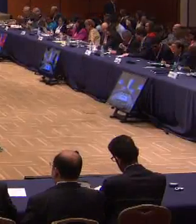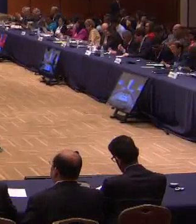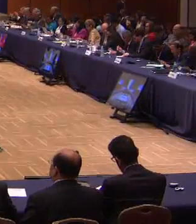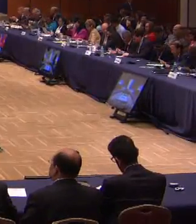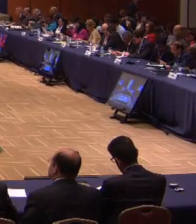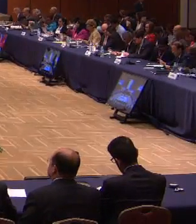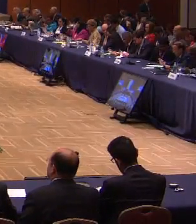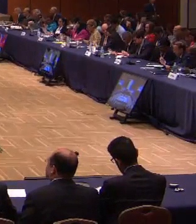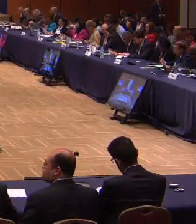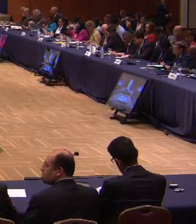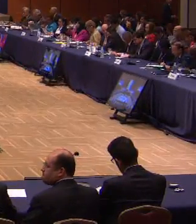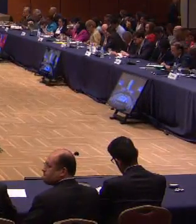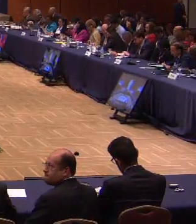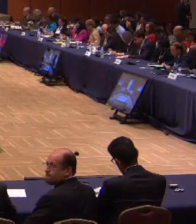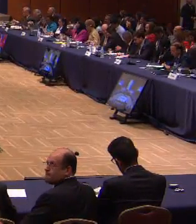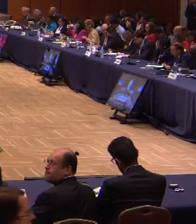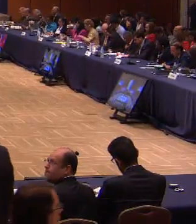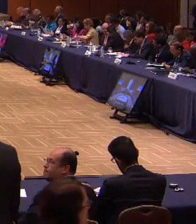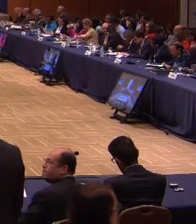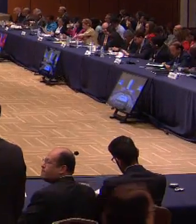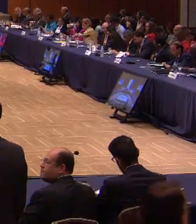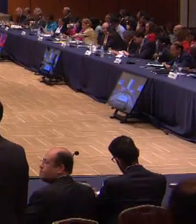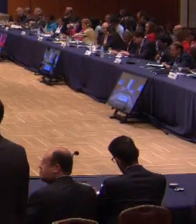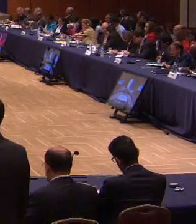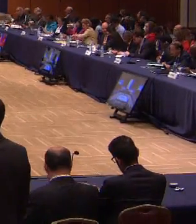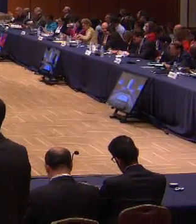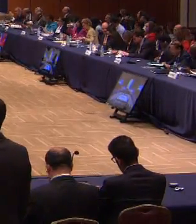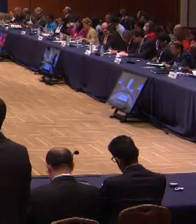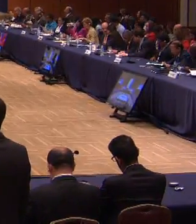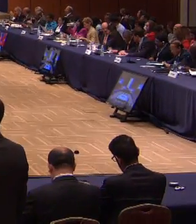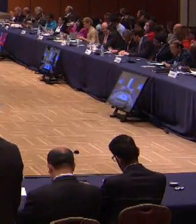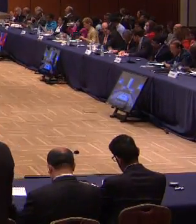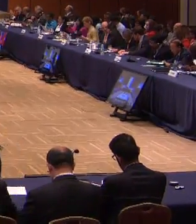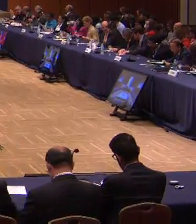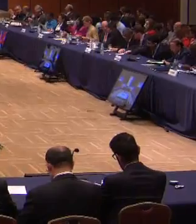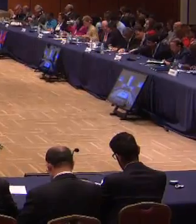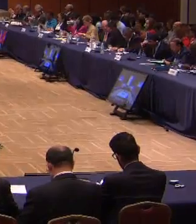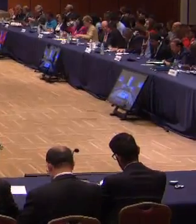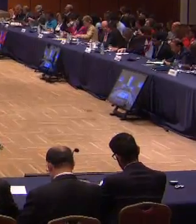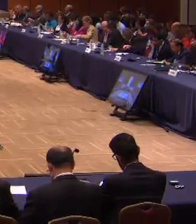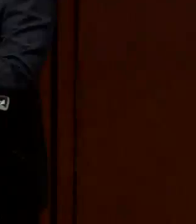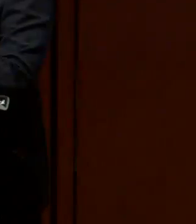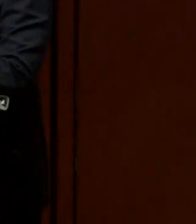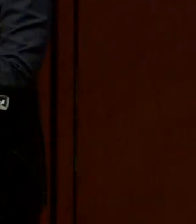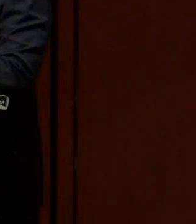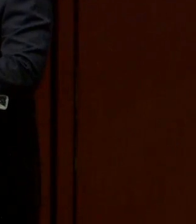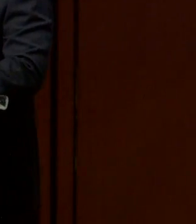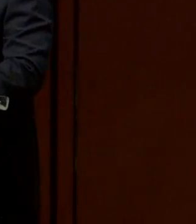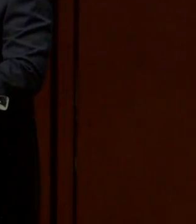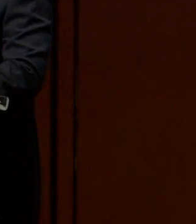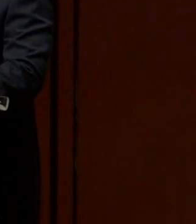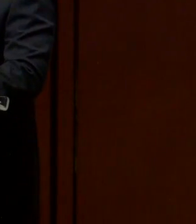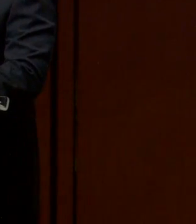Señoras y señores, nuevamente muchas gracias por acompañarnos en esta primera reunión ministerial y de autoridades de alto nivel